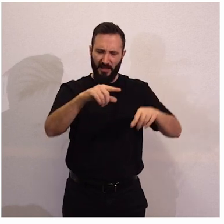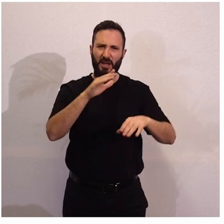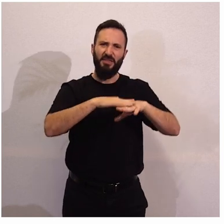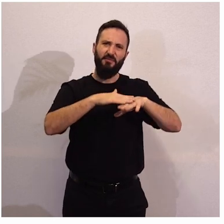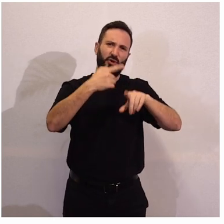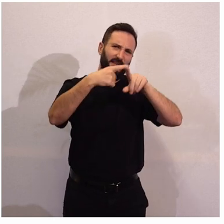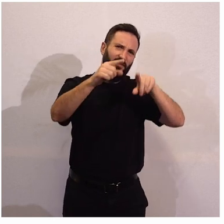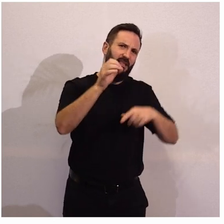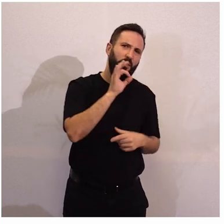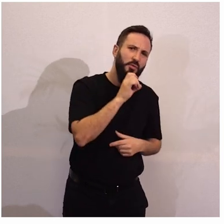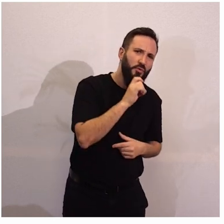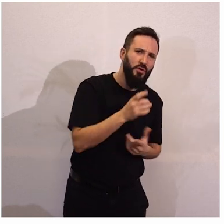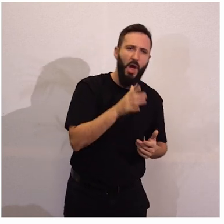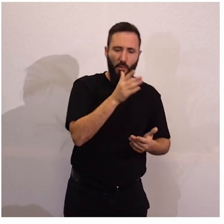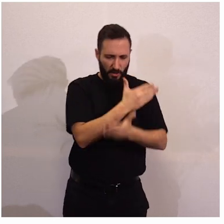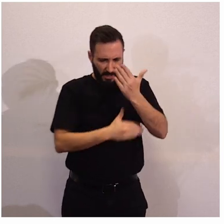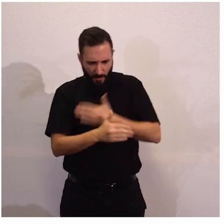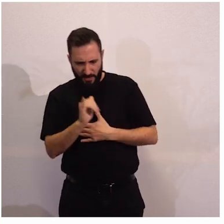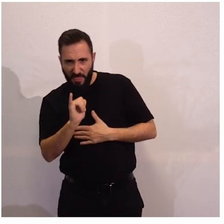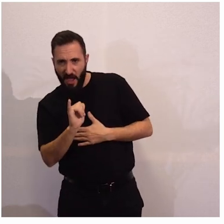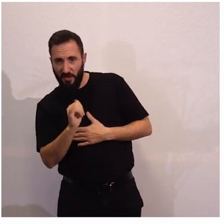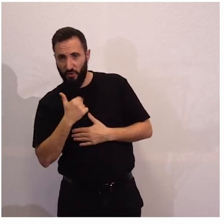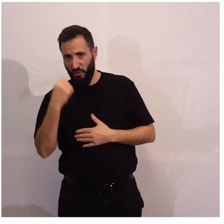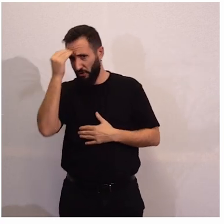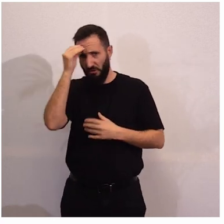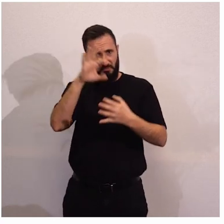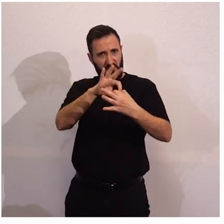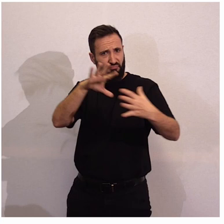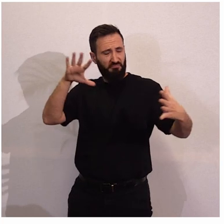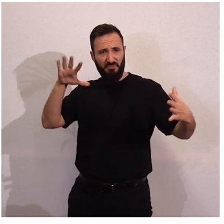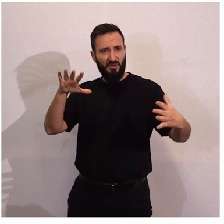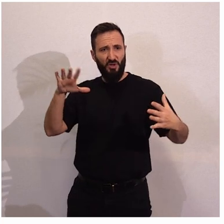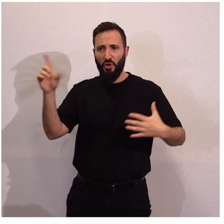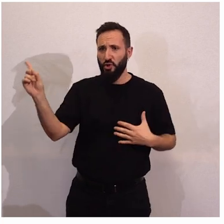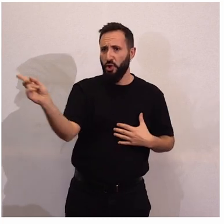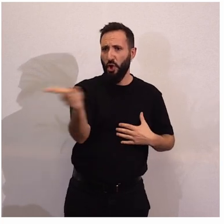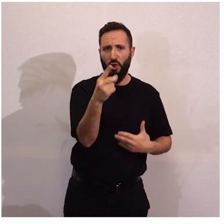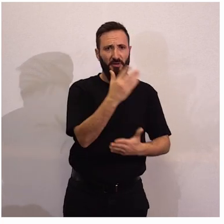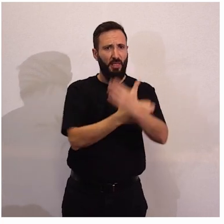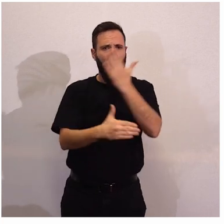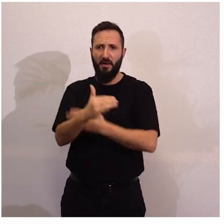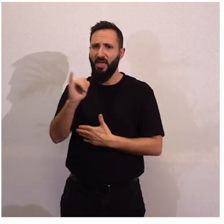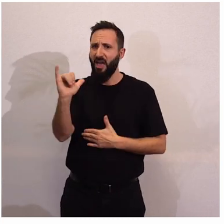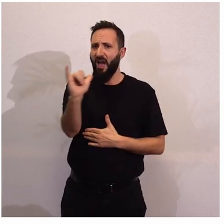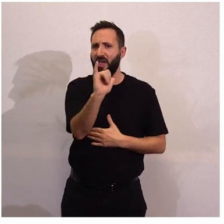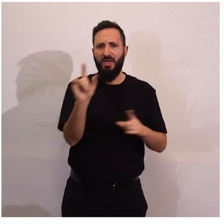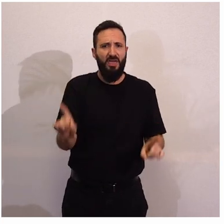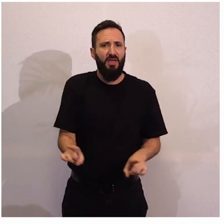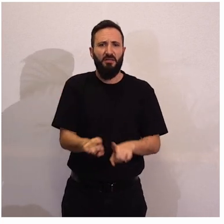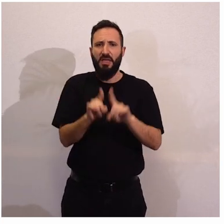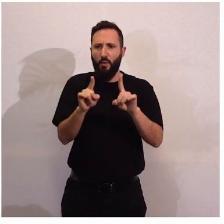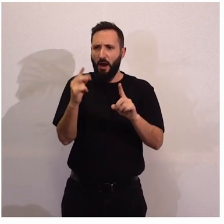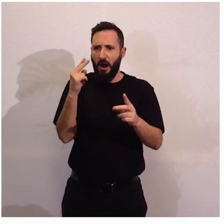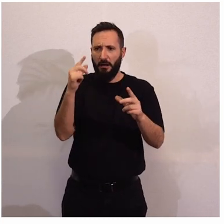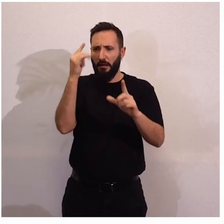diferentes? ¿Porque tenemos alguna discapacidad? Yo creo que no. Todos tenemos alguna, aunque no se nos